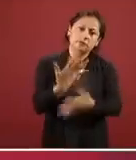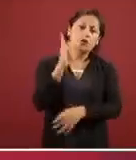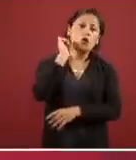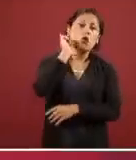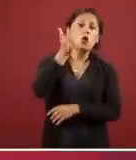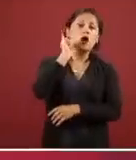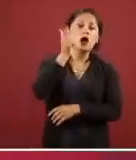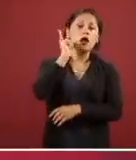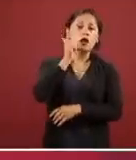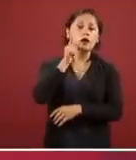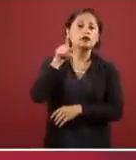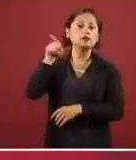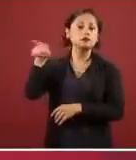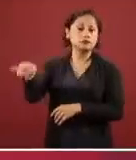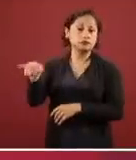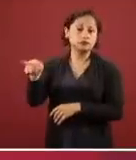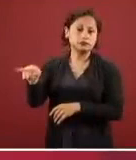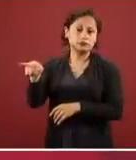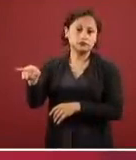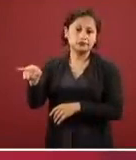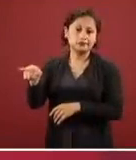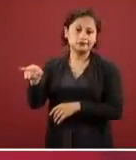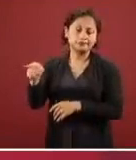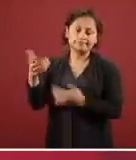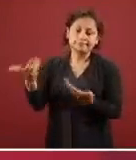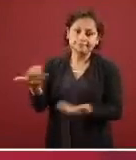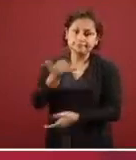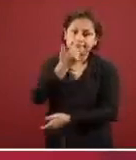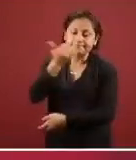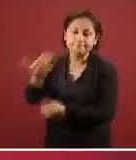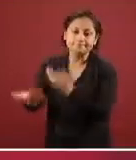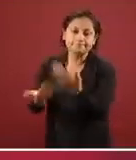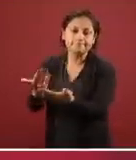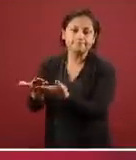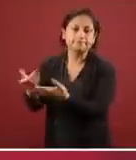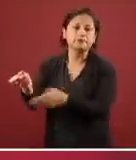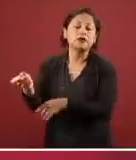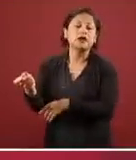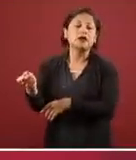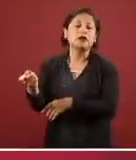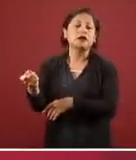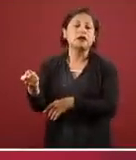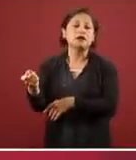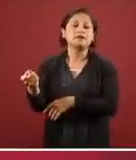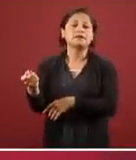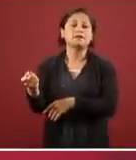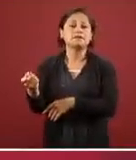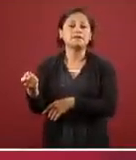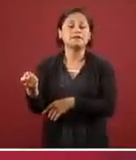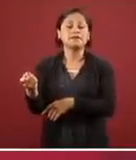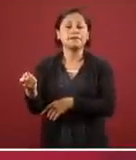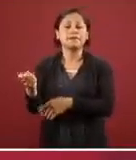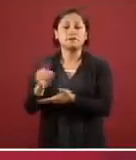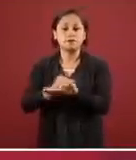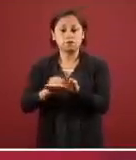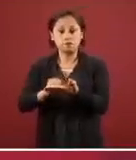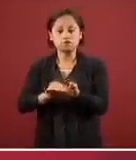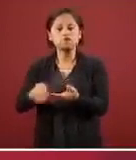se le perdone y que se considere